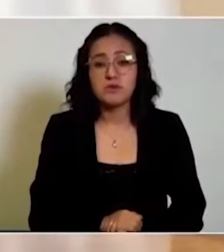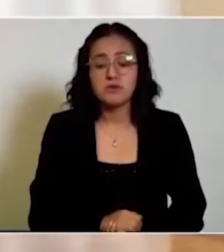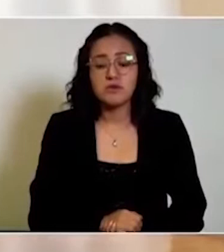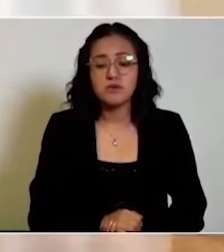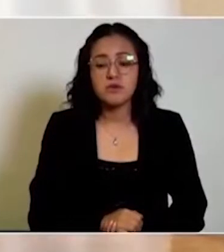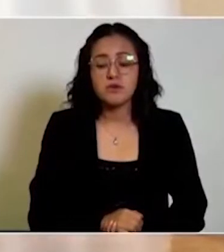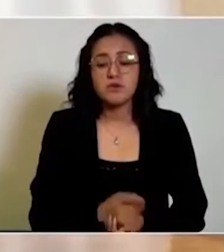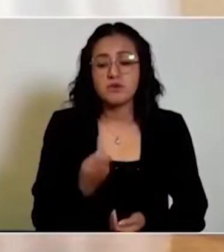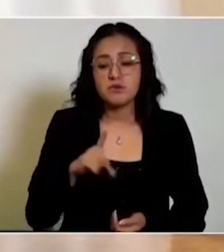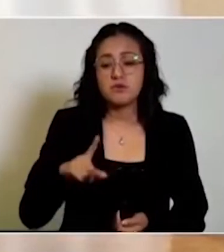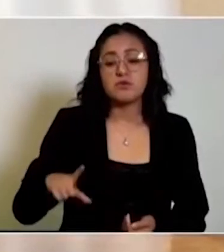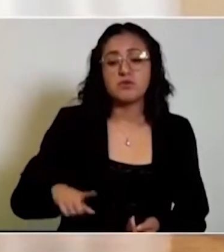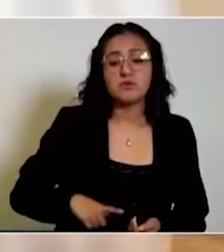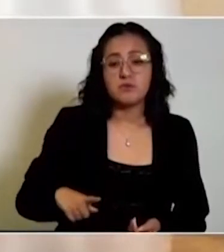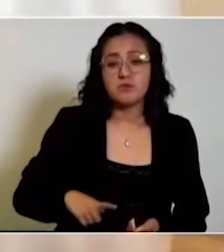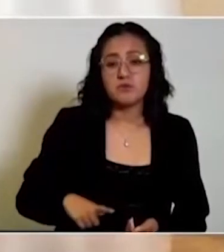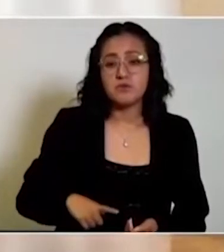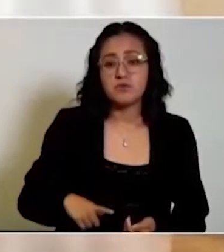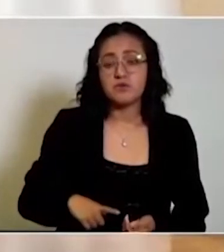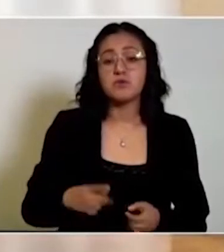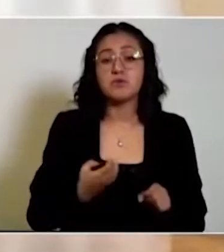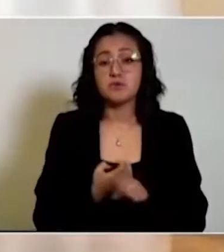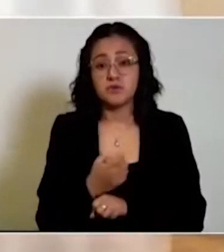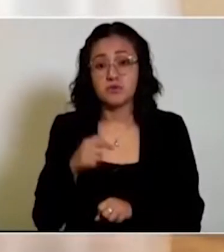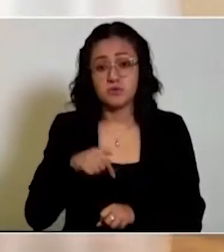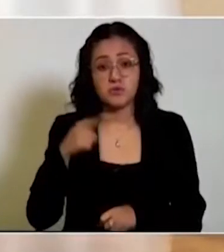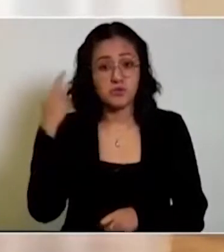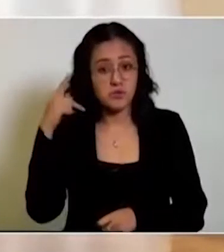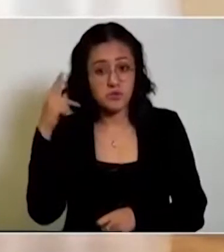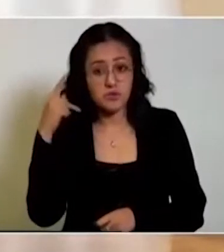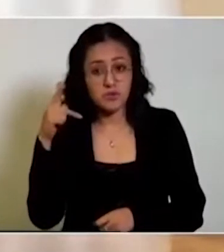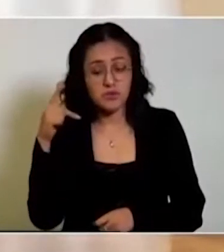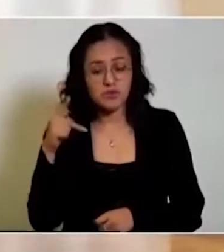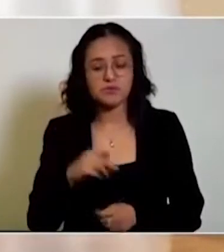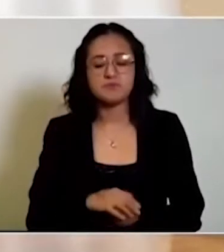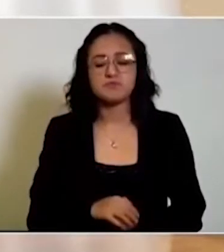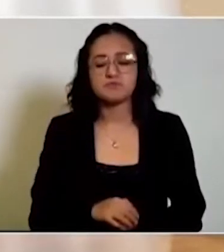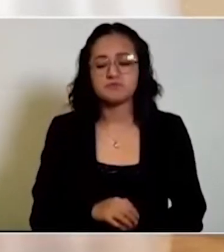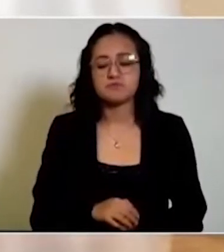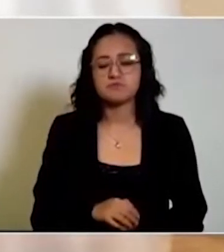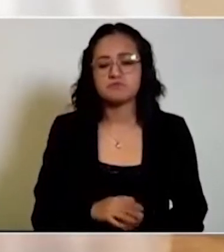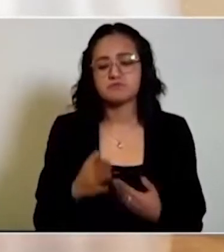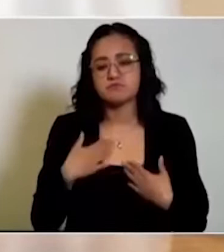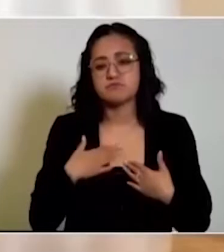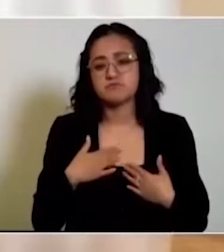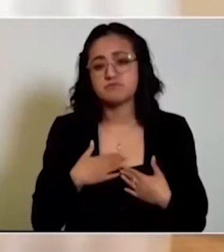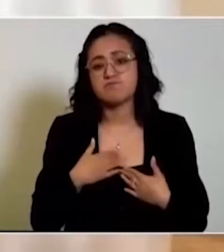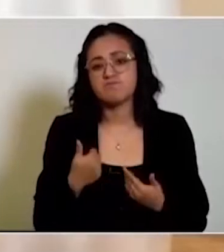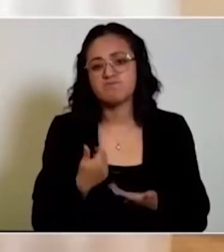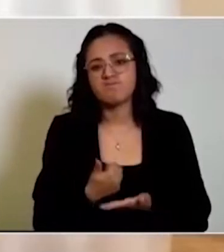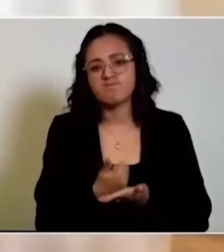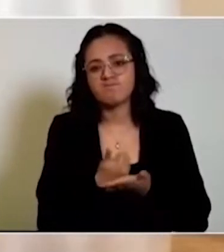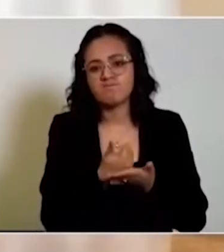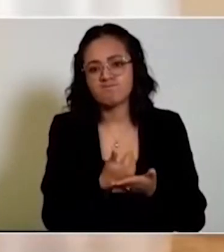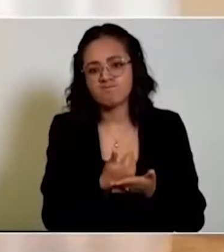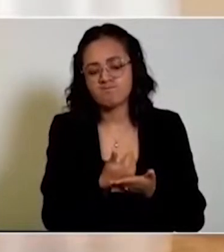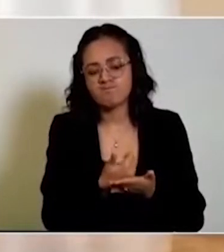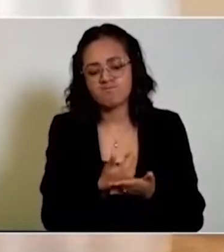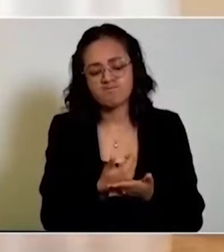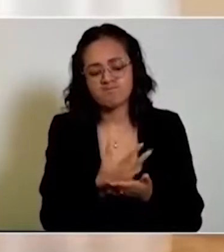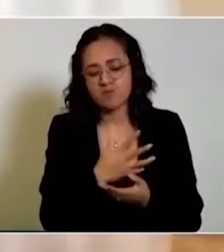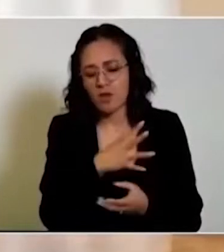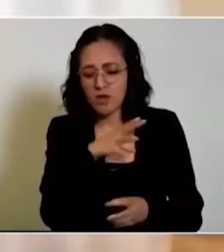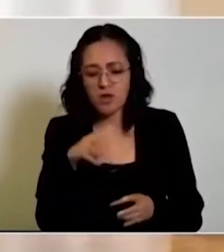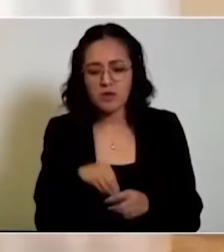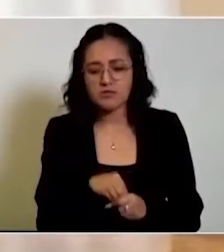el gobierno del estado de puebla respalda de manera